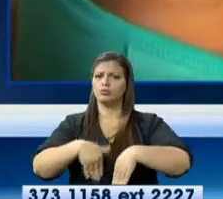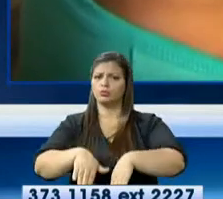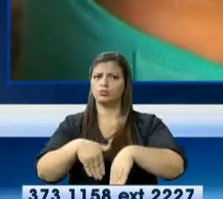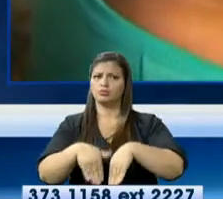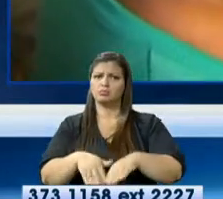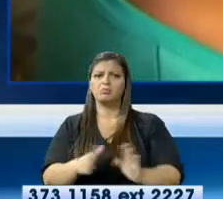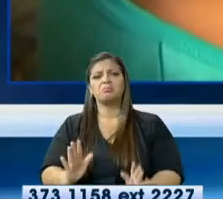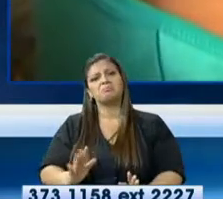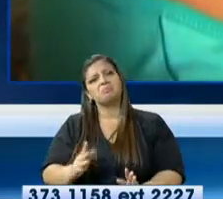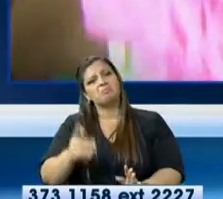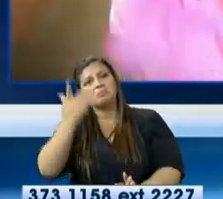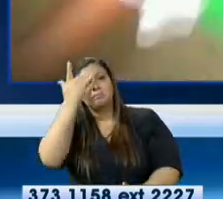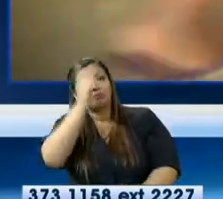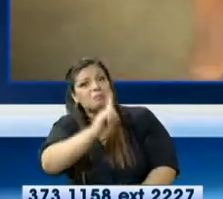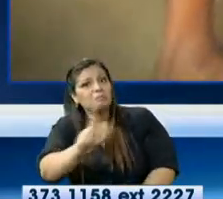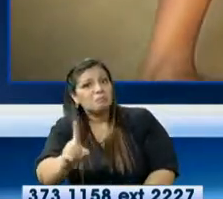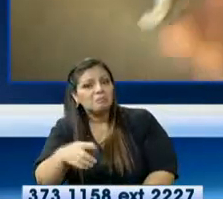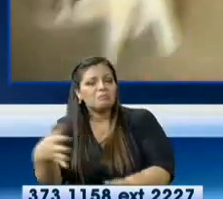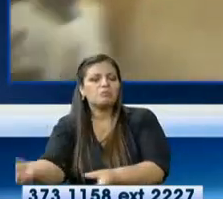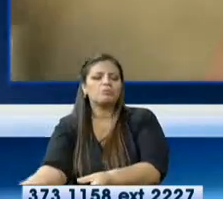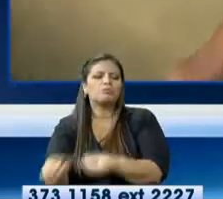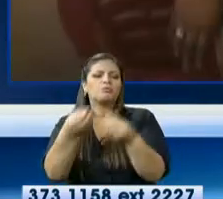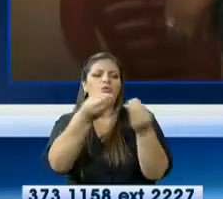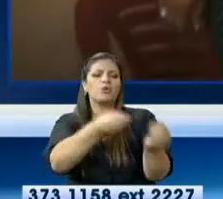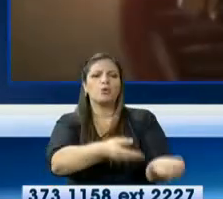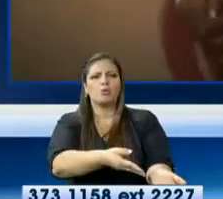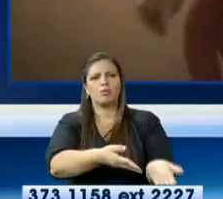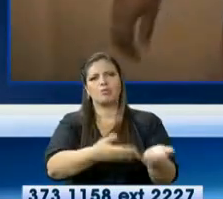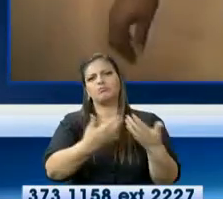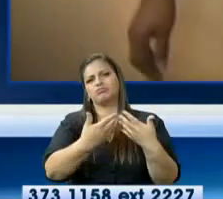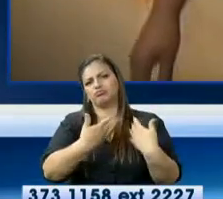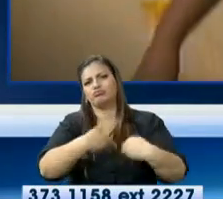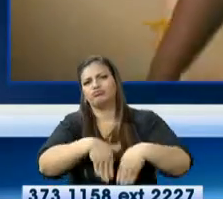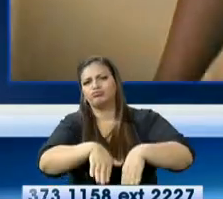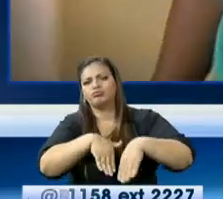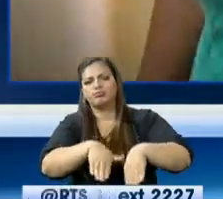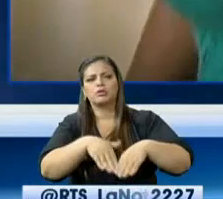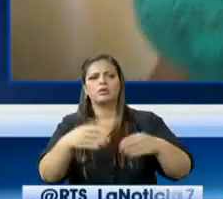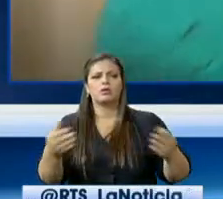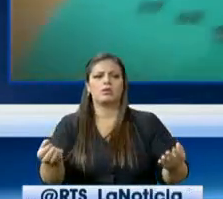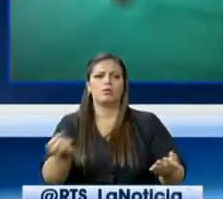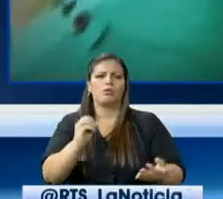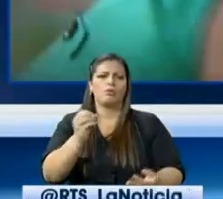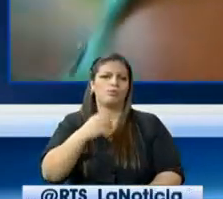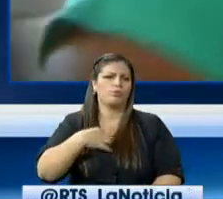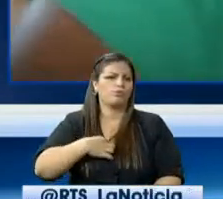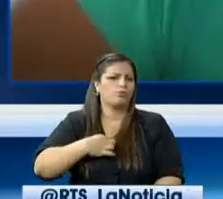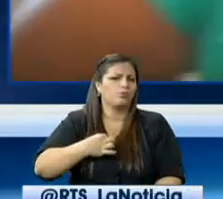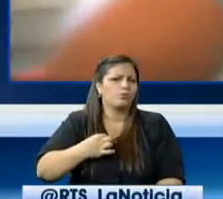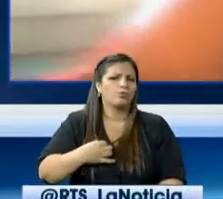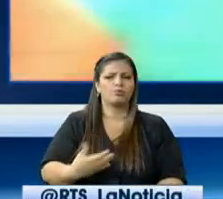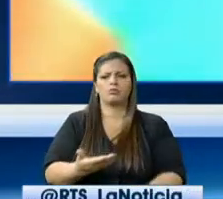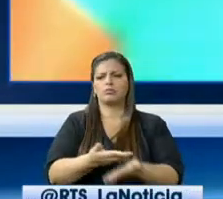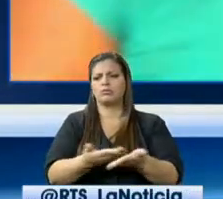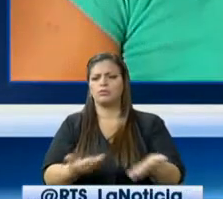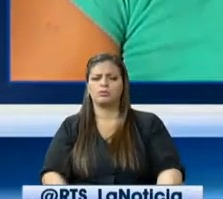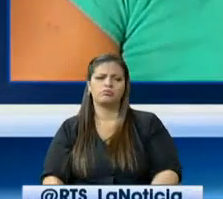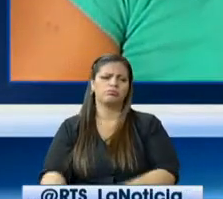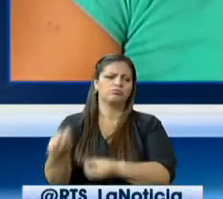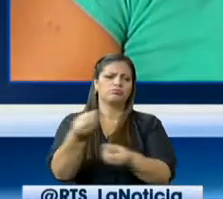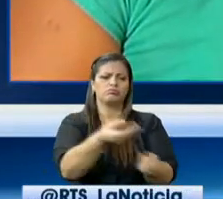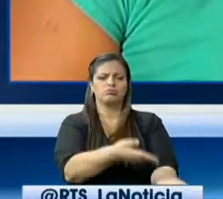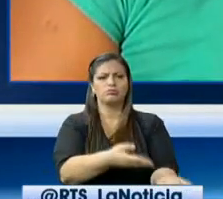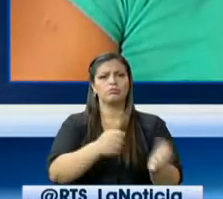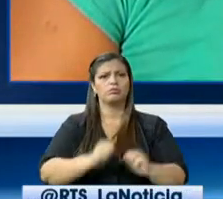una maquinita de coser, algo que usted puede, con lo que pueda colaborar también con estas niñas, ropita, enseres? Y lo importante,